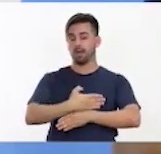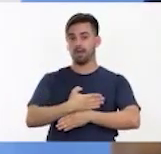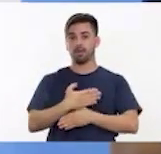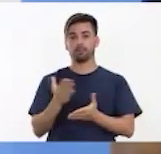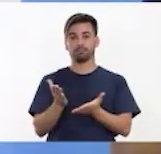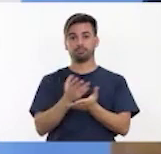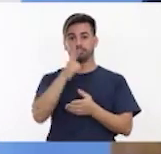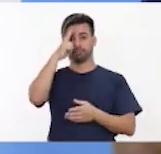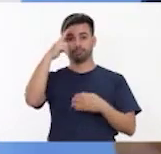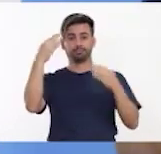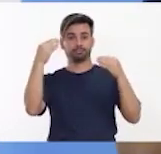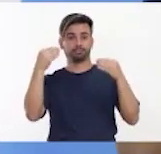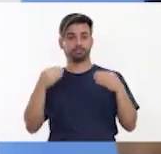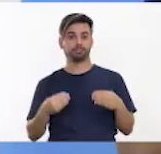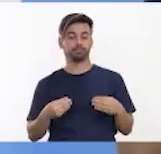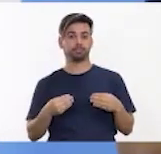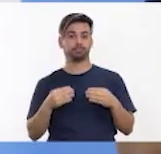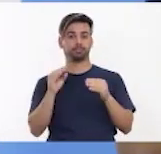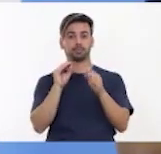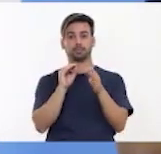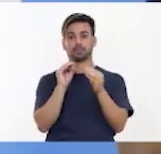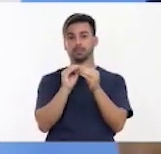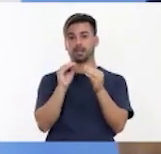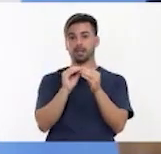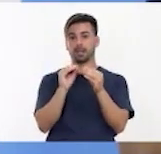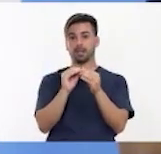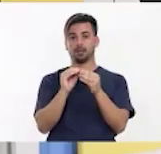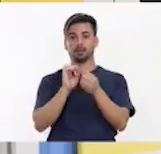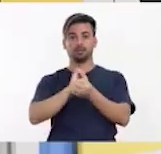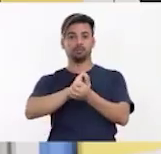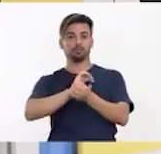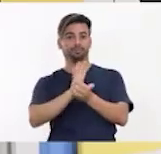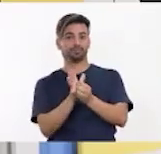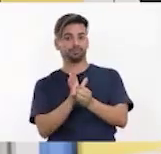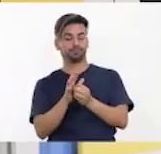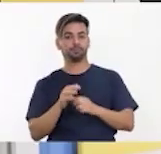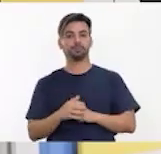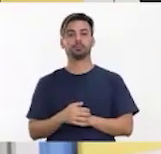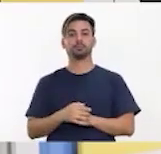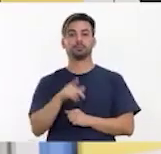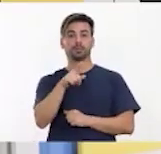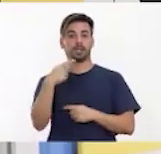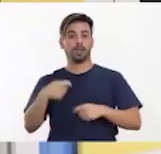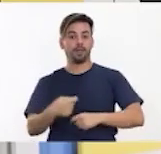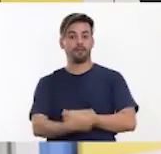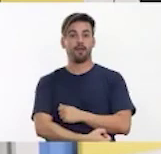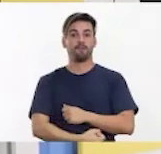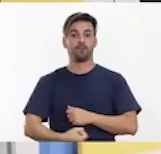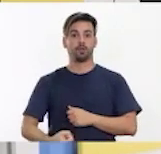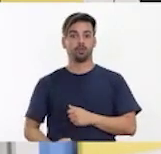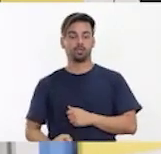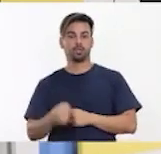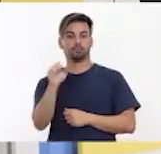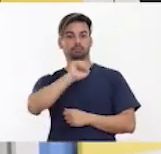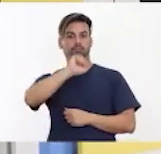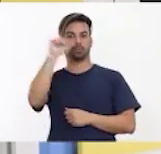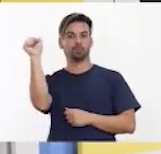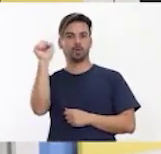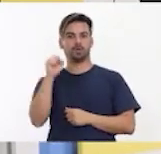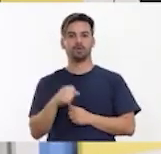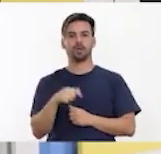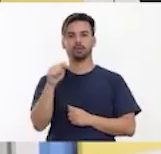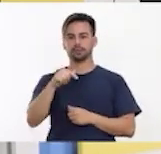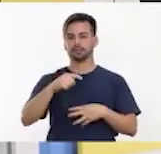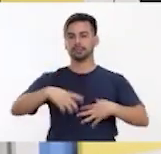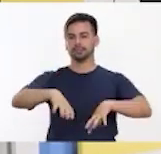contagio de COVID-19 y seguir esforzándose para